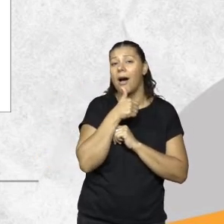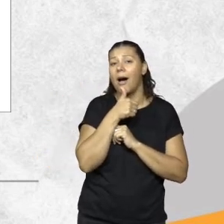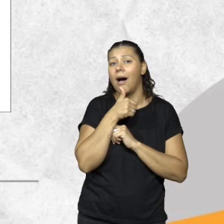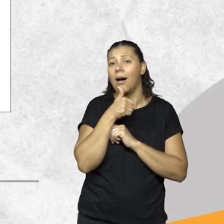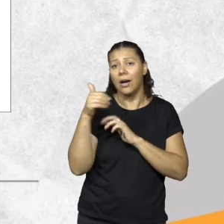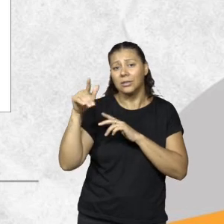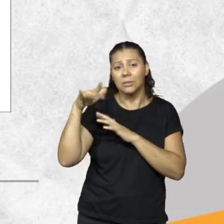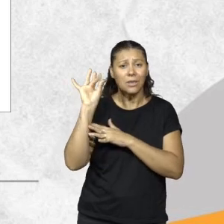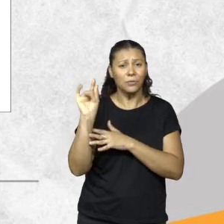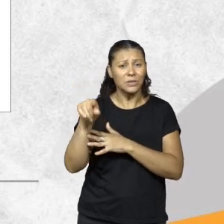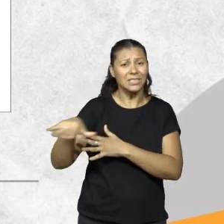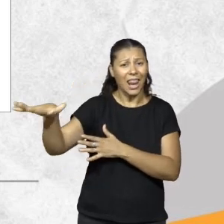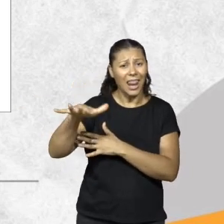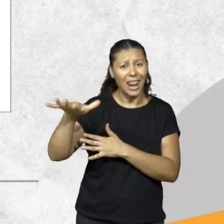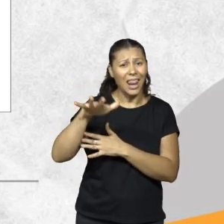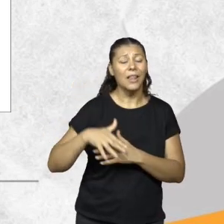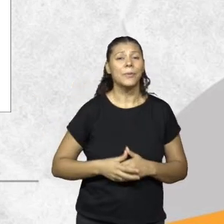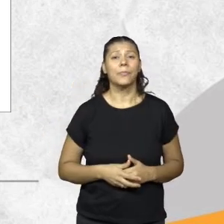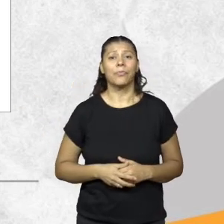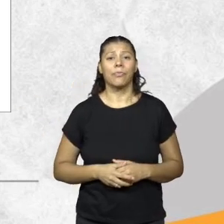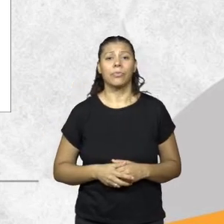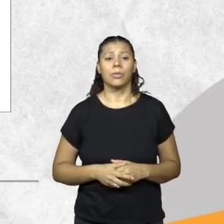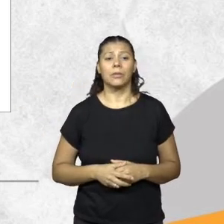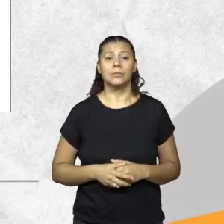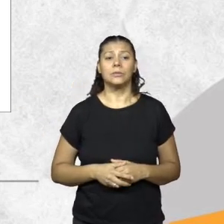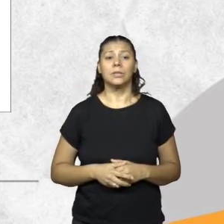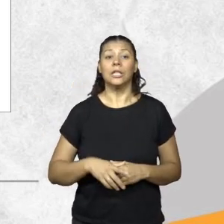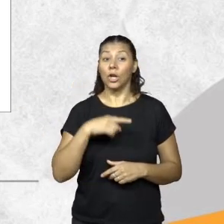taller un mapeo colectivo de